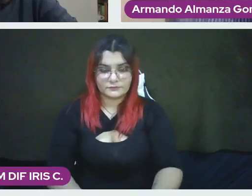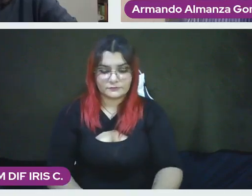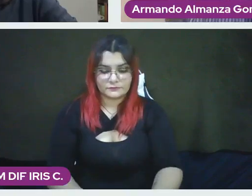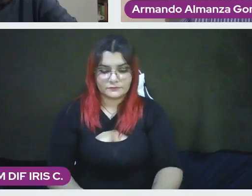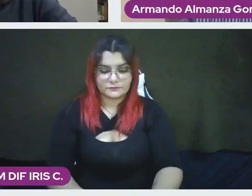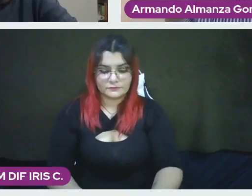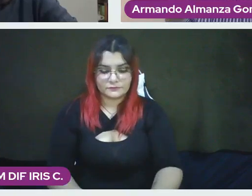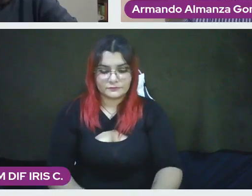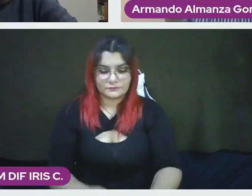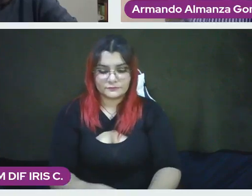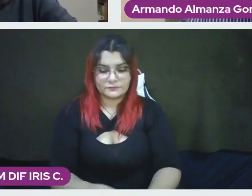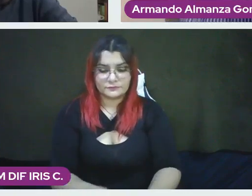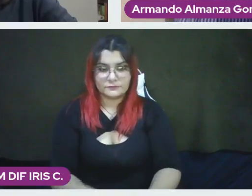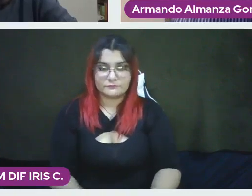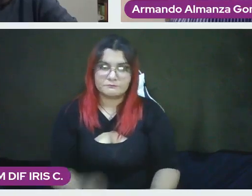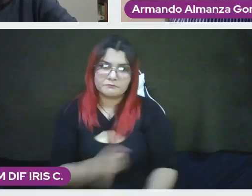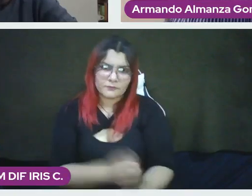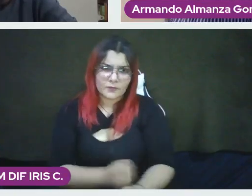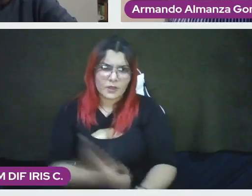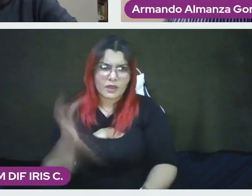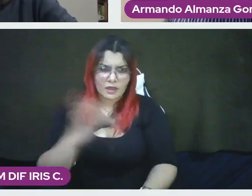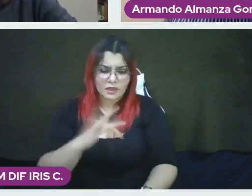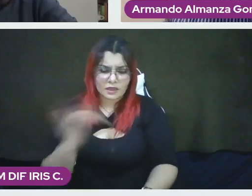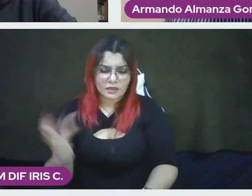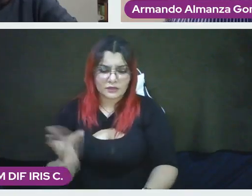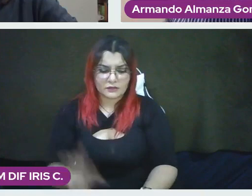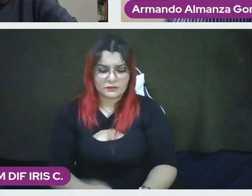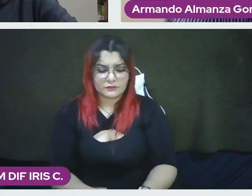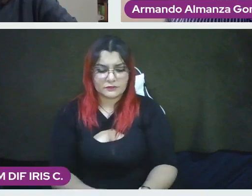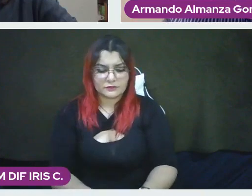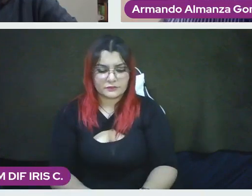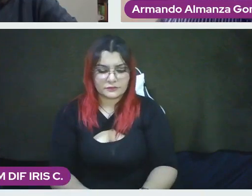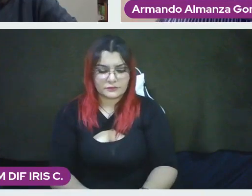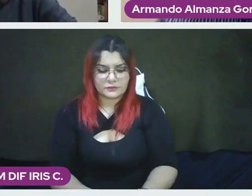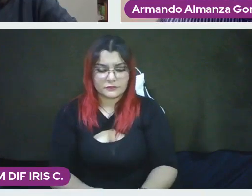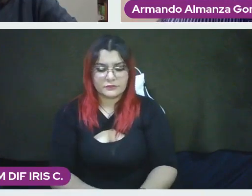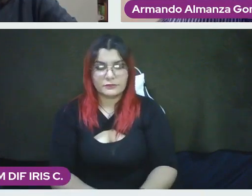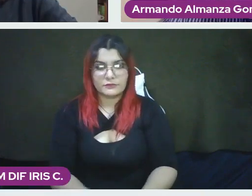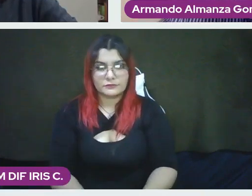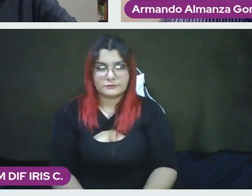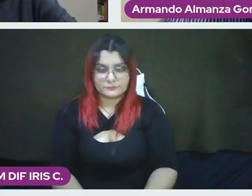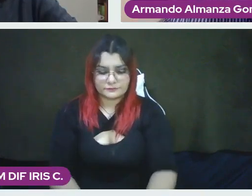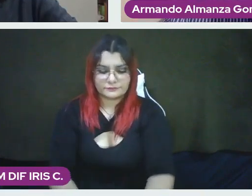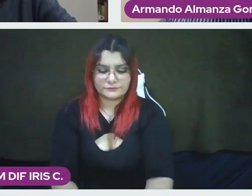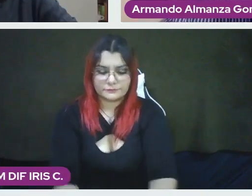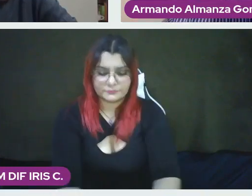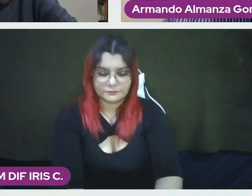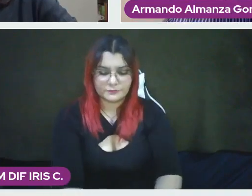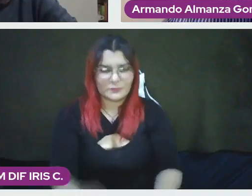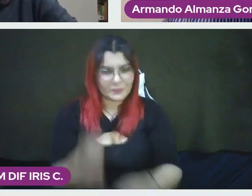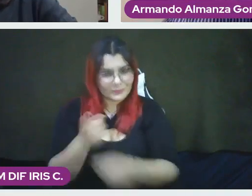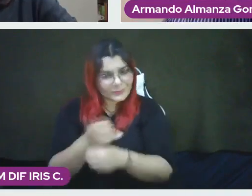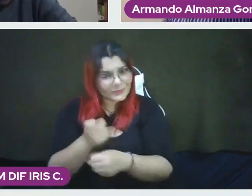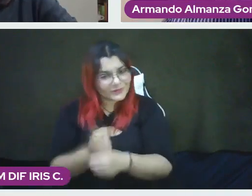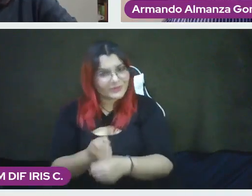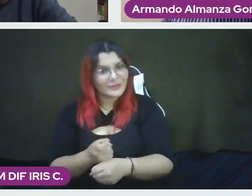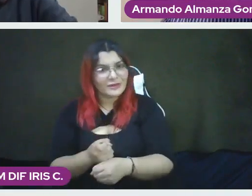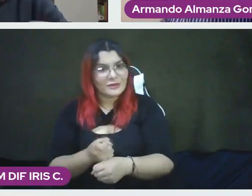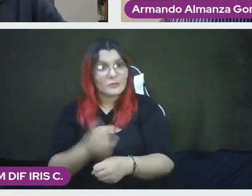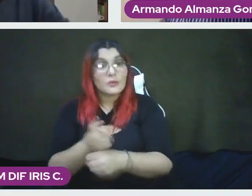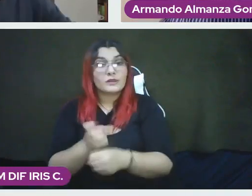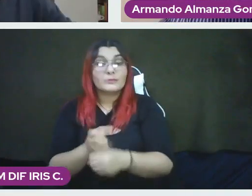Primero que nada, bueno, pues el agradecimiento es mío por permitirme estar en este tribunal, que dicho sea de